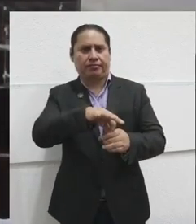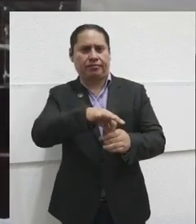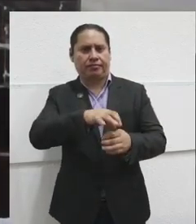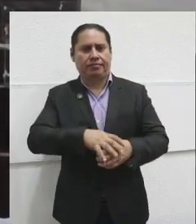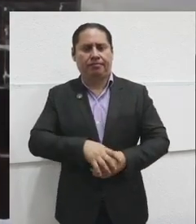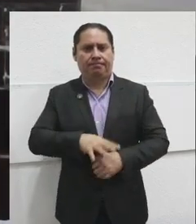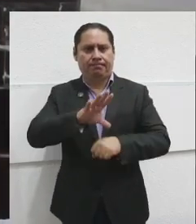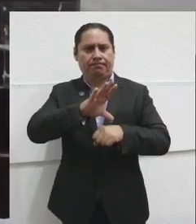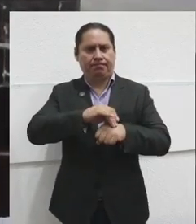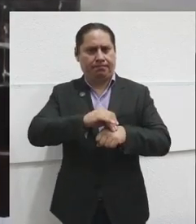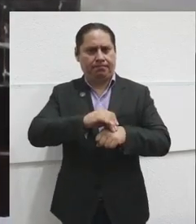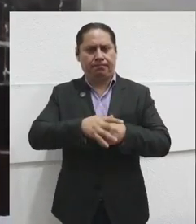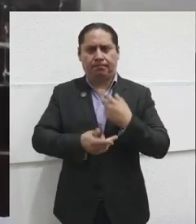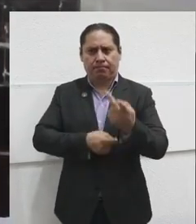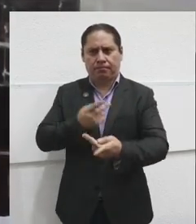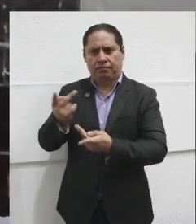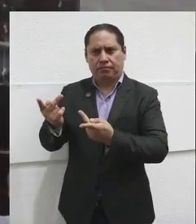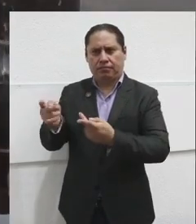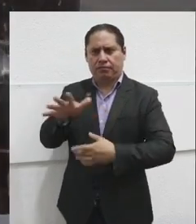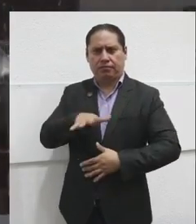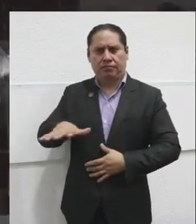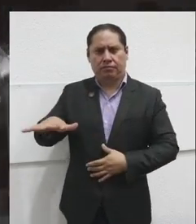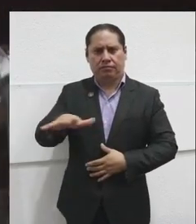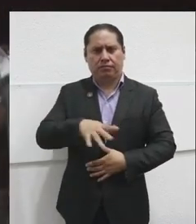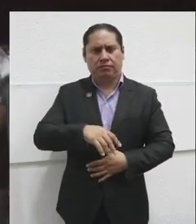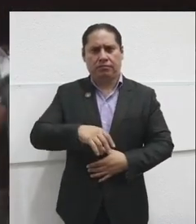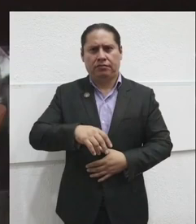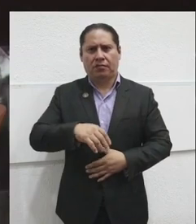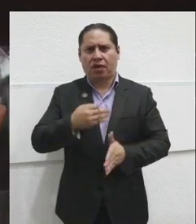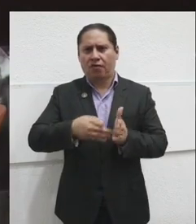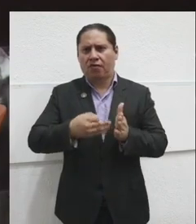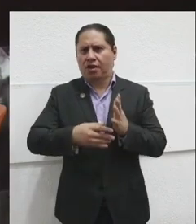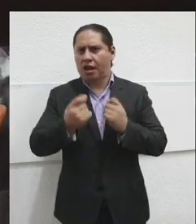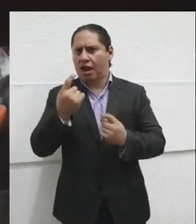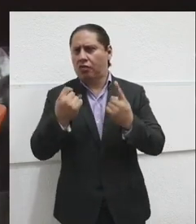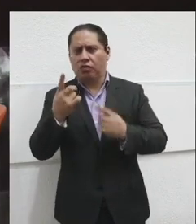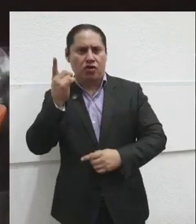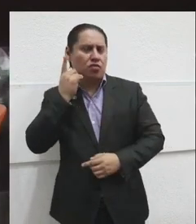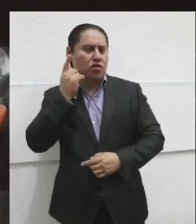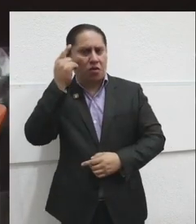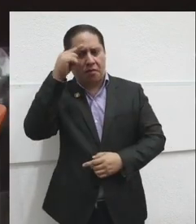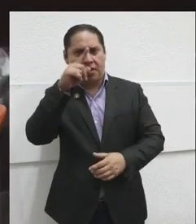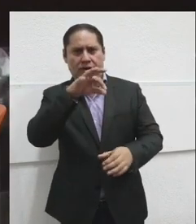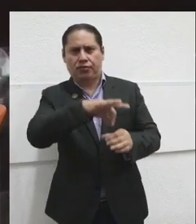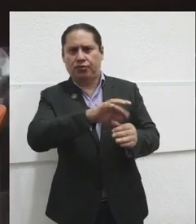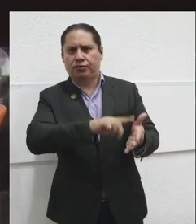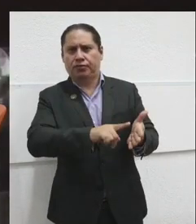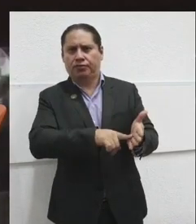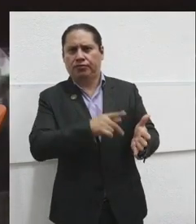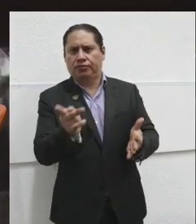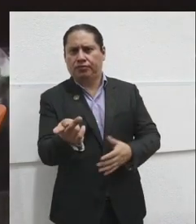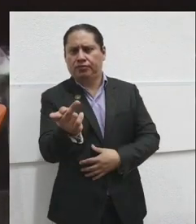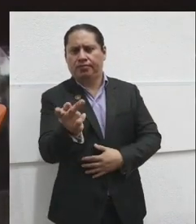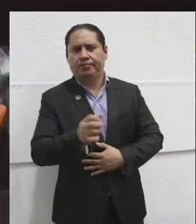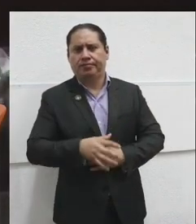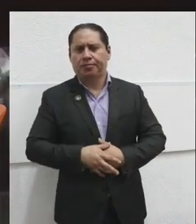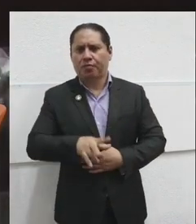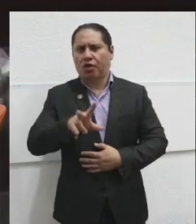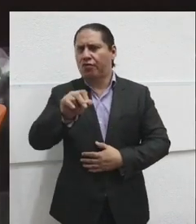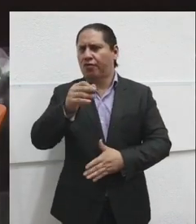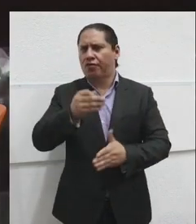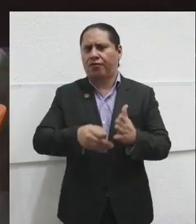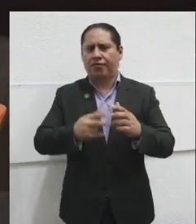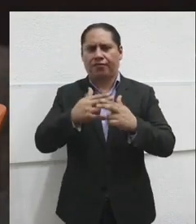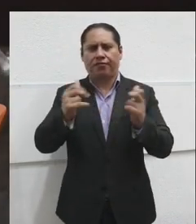permiso, diputada presidenta, se pregunta a la Honorable Asamblea si falta algún legislador por emitir su voto. No